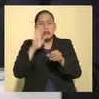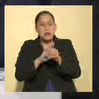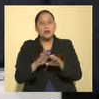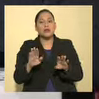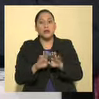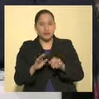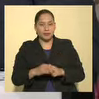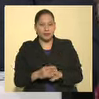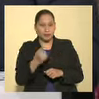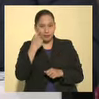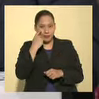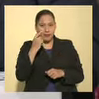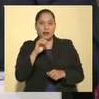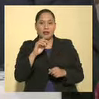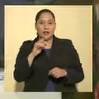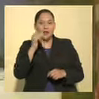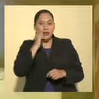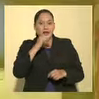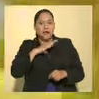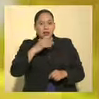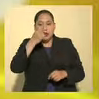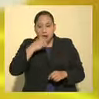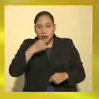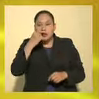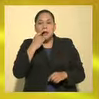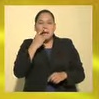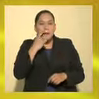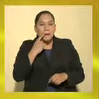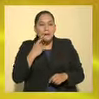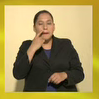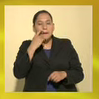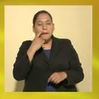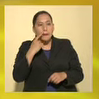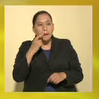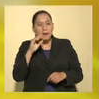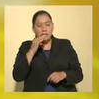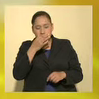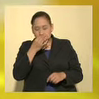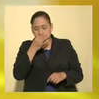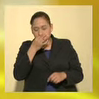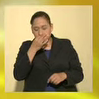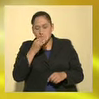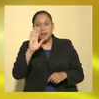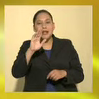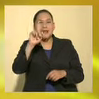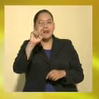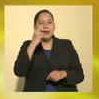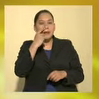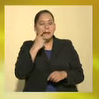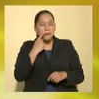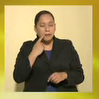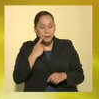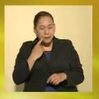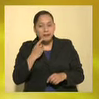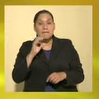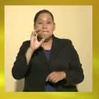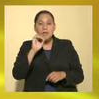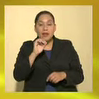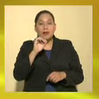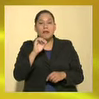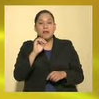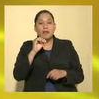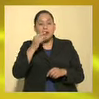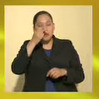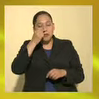vamos a encontrar escurrimiento o goteo nasal. Muy parecido a la gripa. Por supuesto. Puede haber escurrimiento o goteo